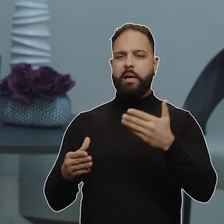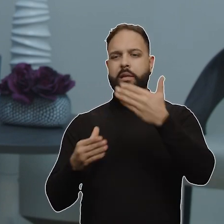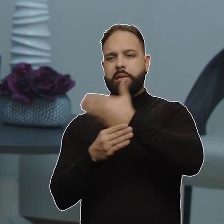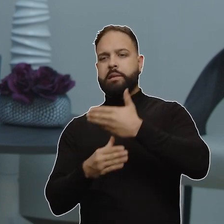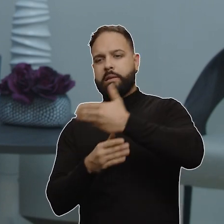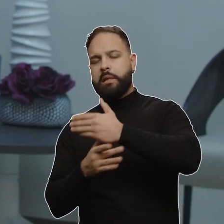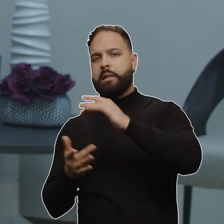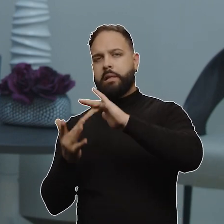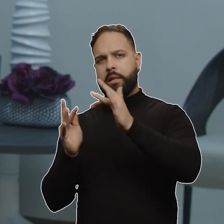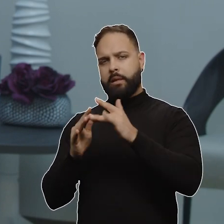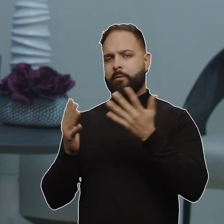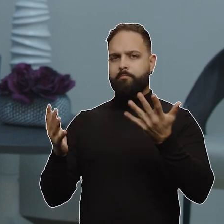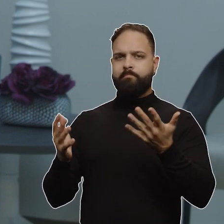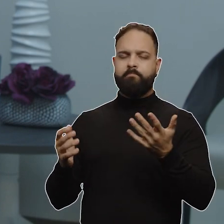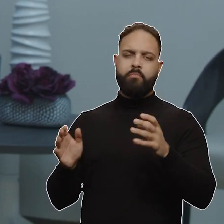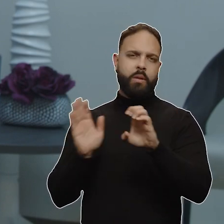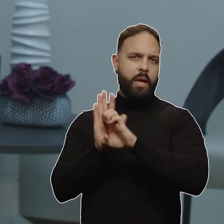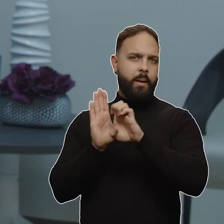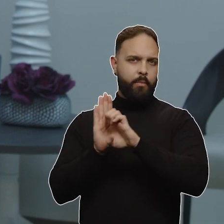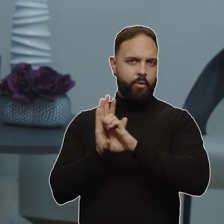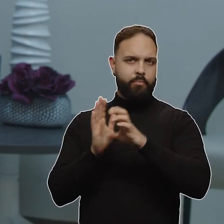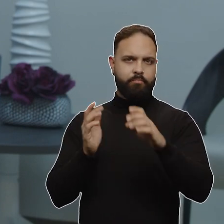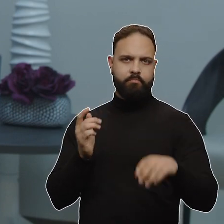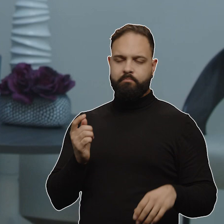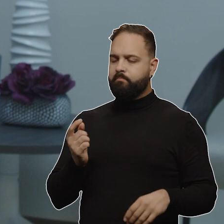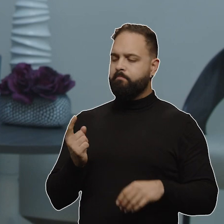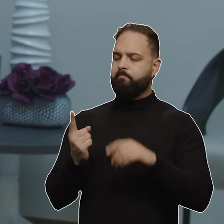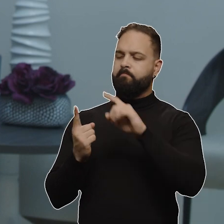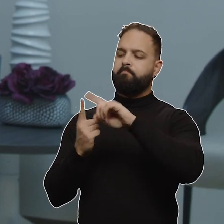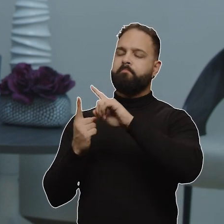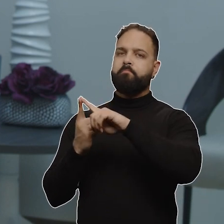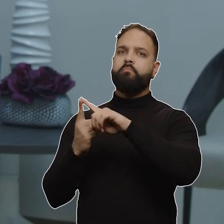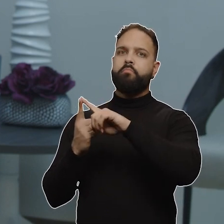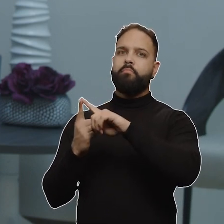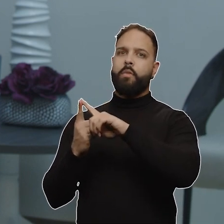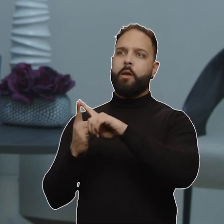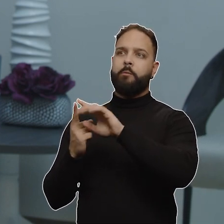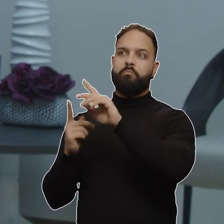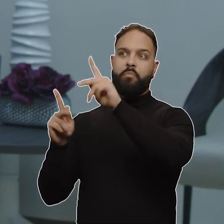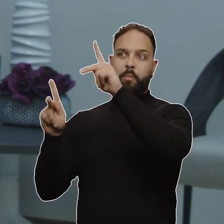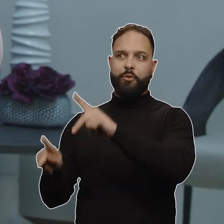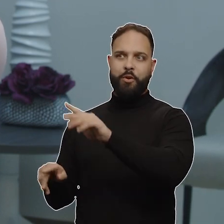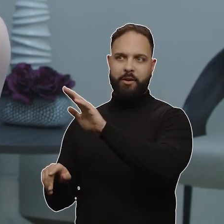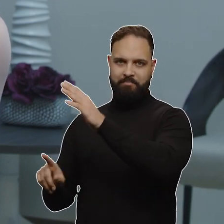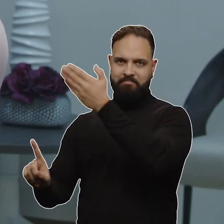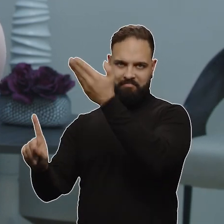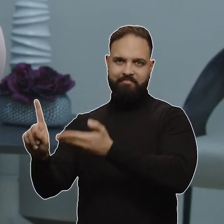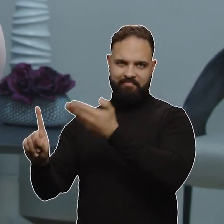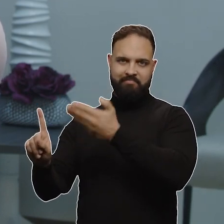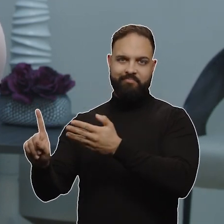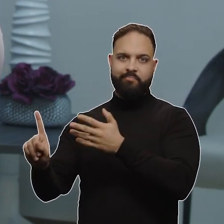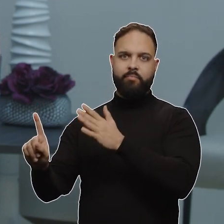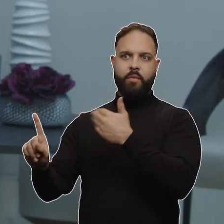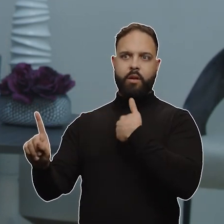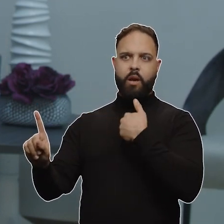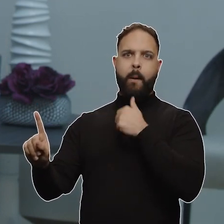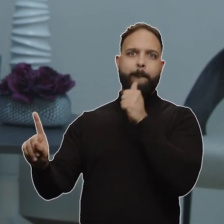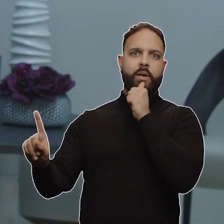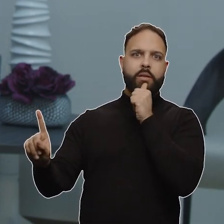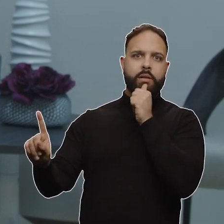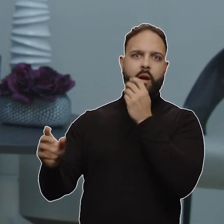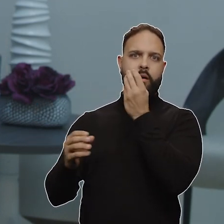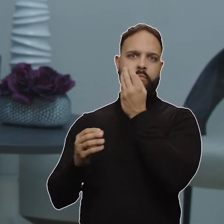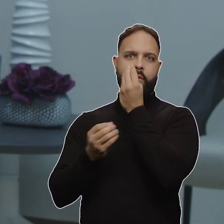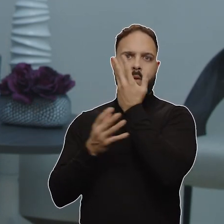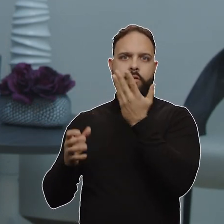violencia cibernética y tienen un efecto particular. Por ejemplo, se vive en la privacidad de ese teléfono, de esa